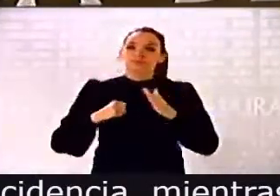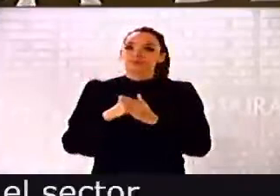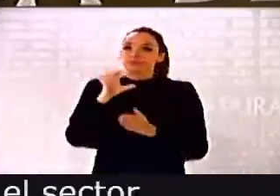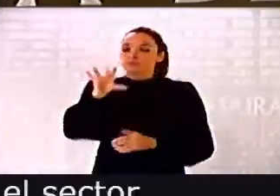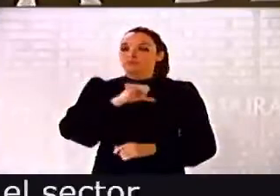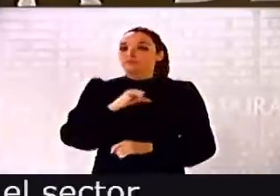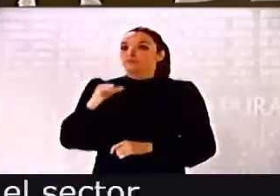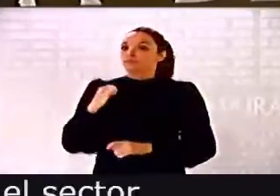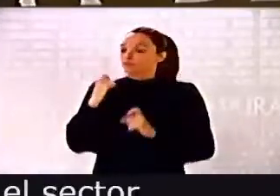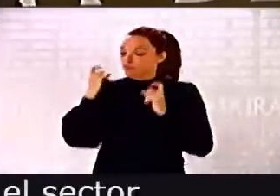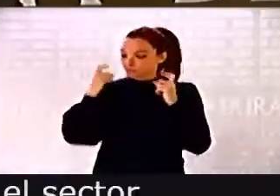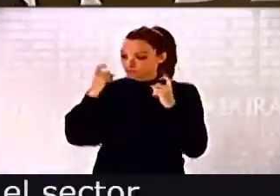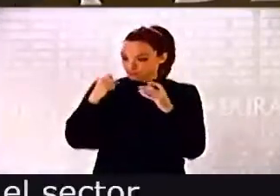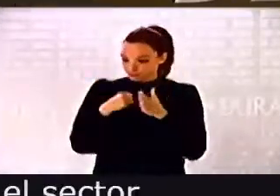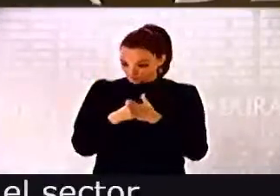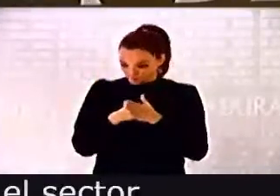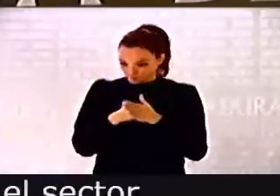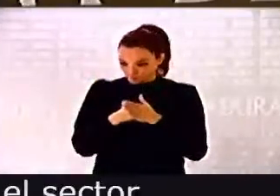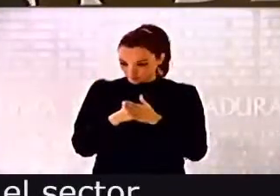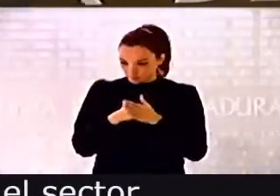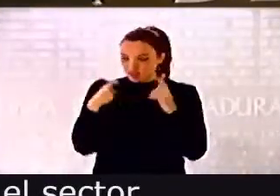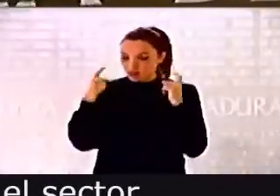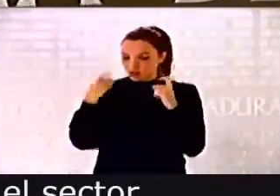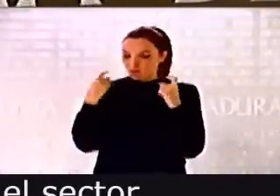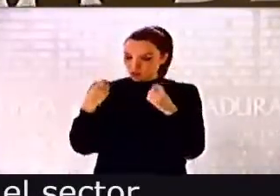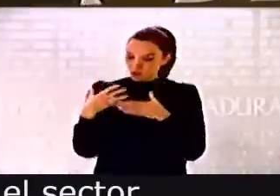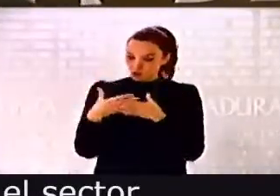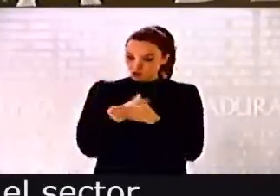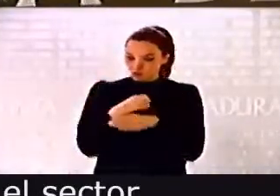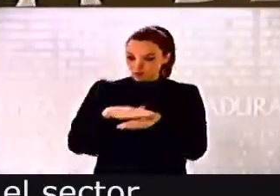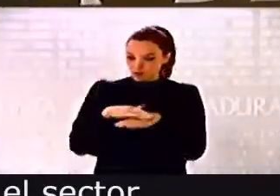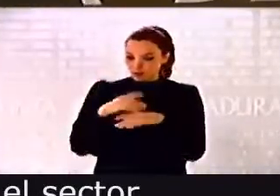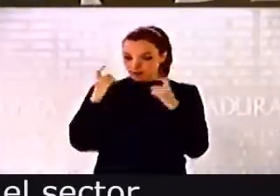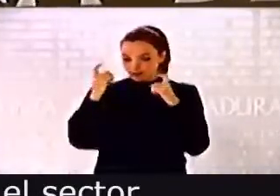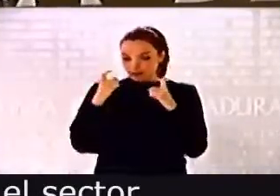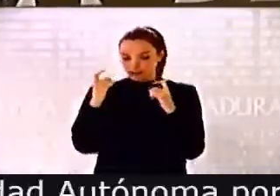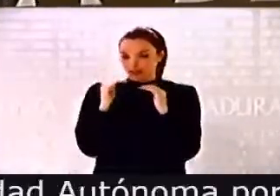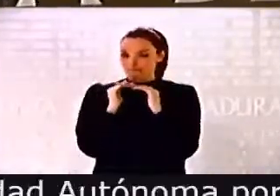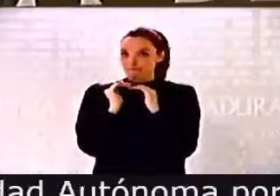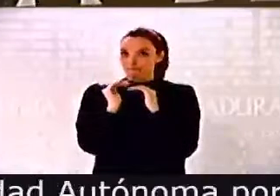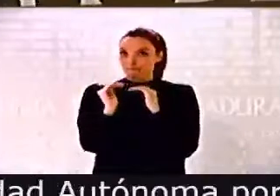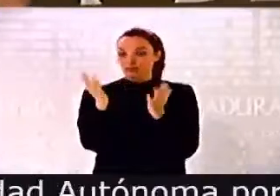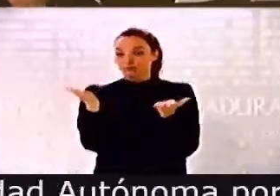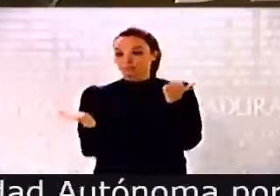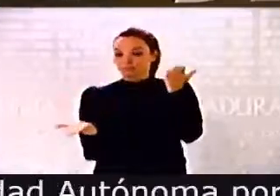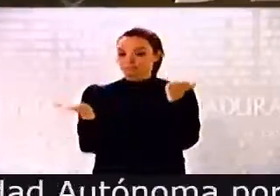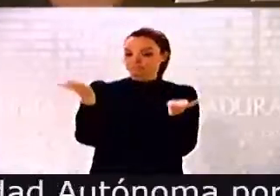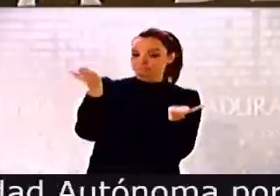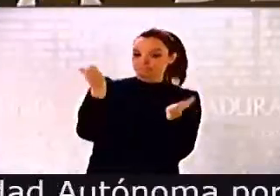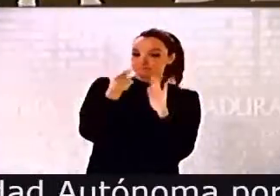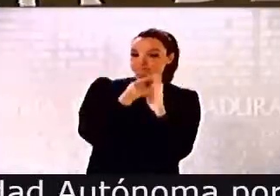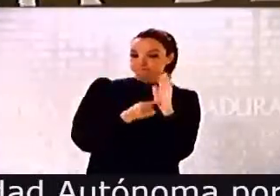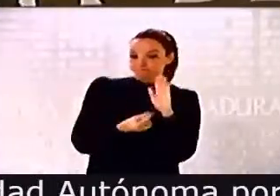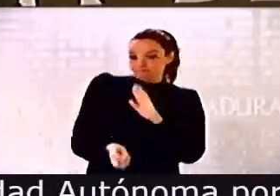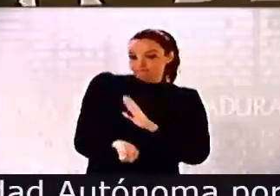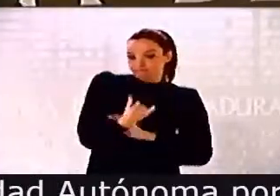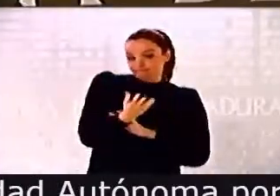autónoma, todos los esfuerzos por mantener un equilibrio permanente entre las medidas que